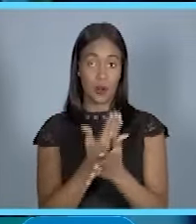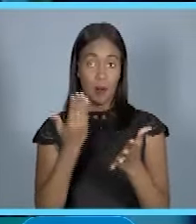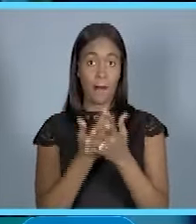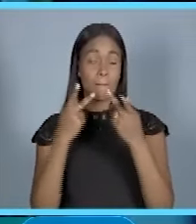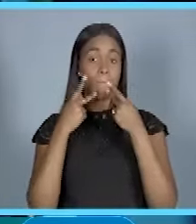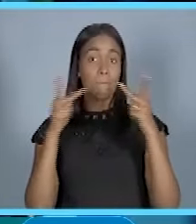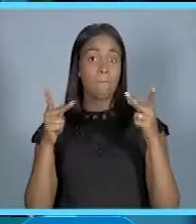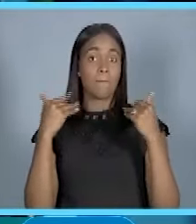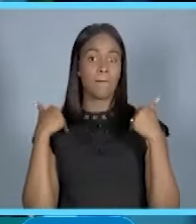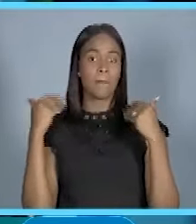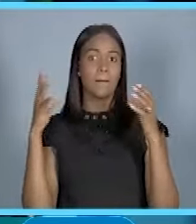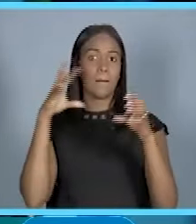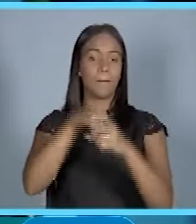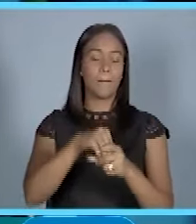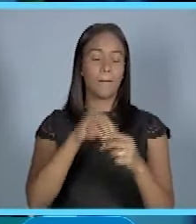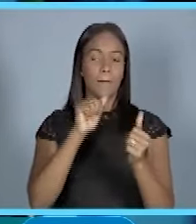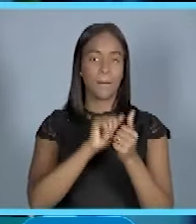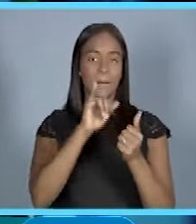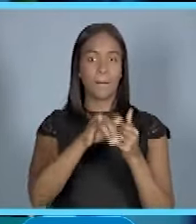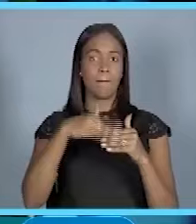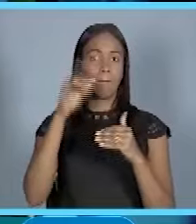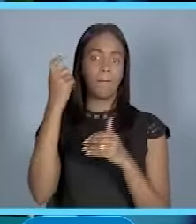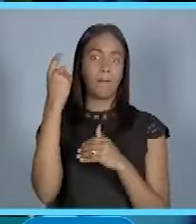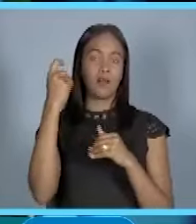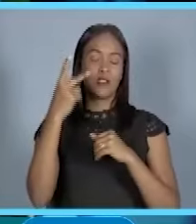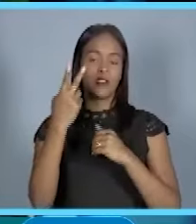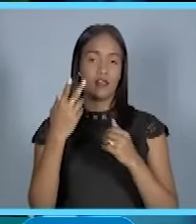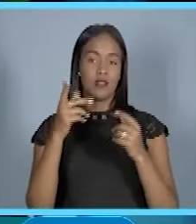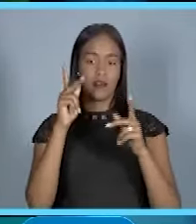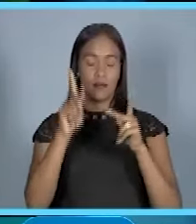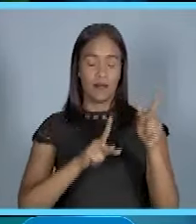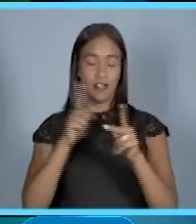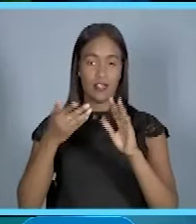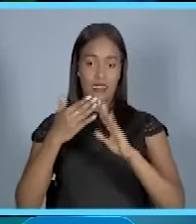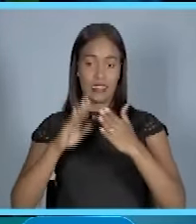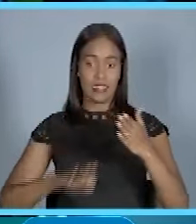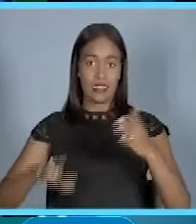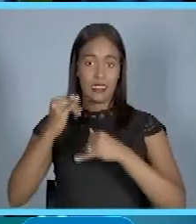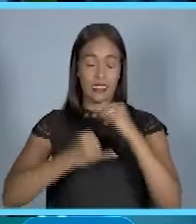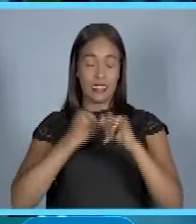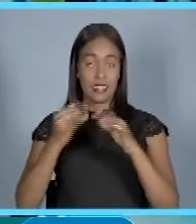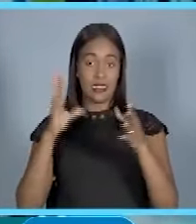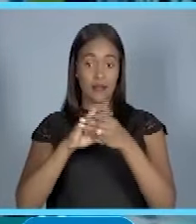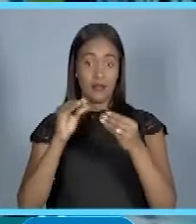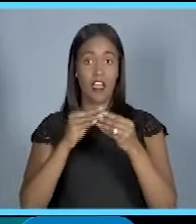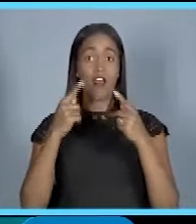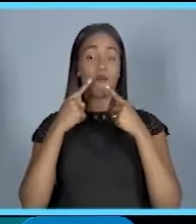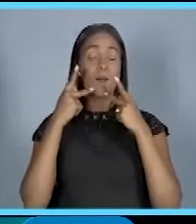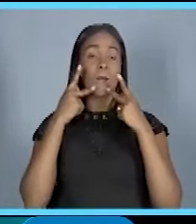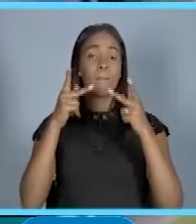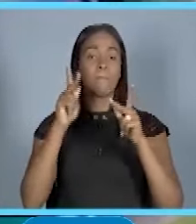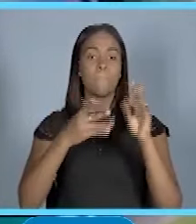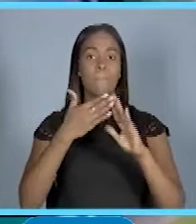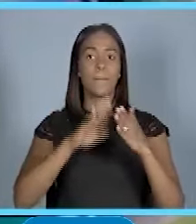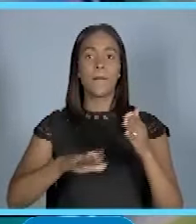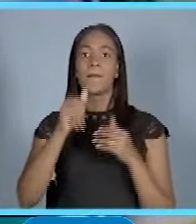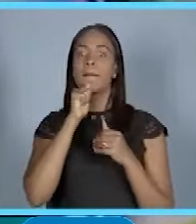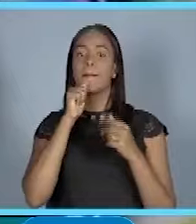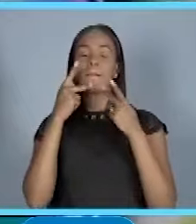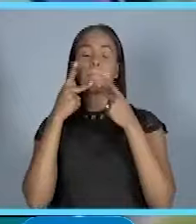pública, que contará con la participación de más de 11 panelistas internacionales y destacadas figuras del sector